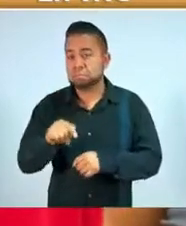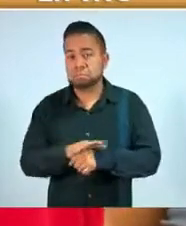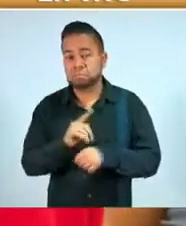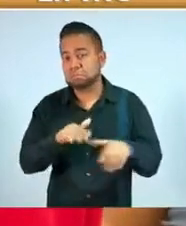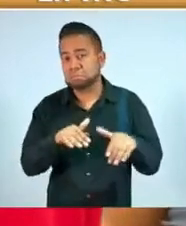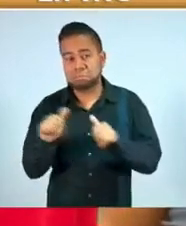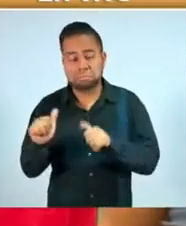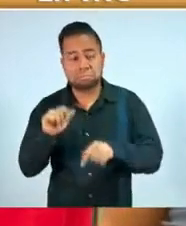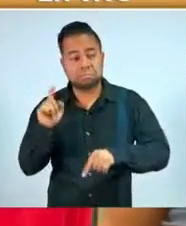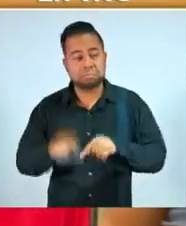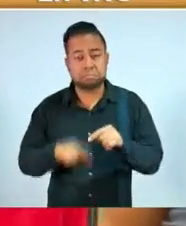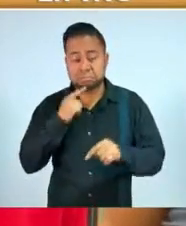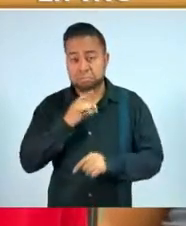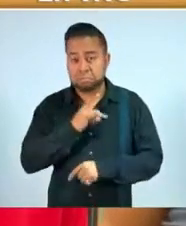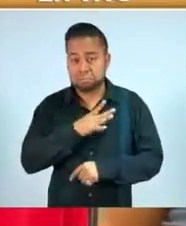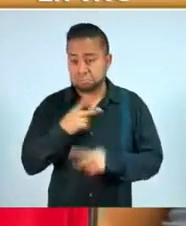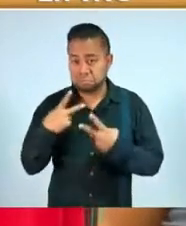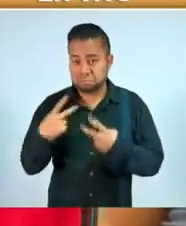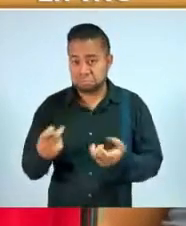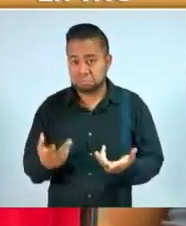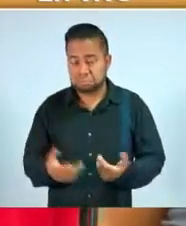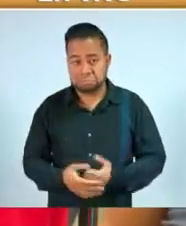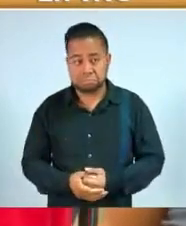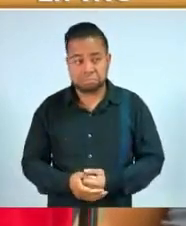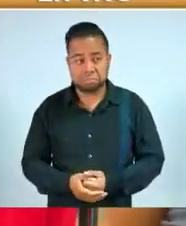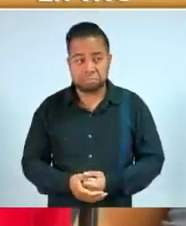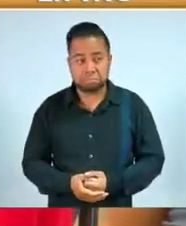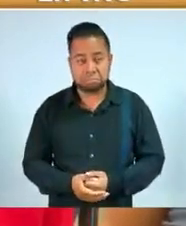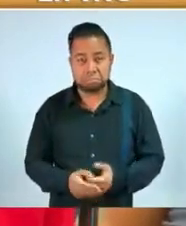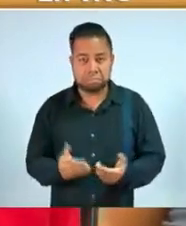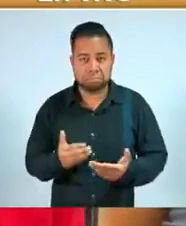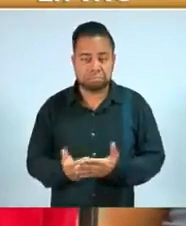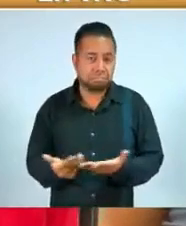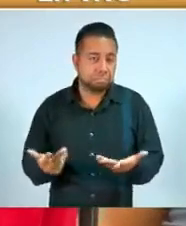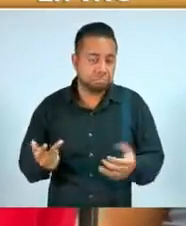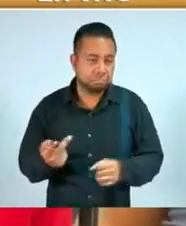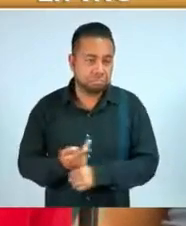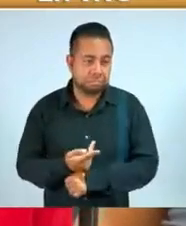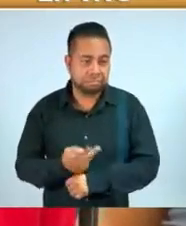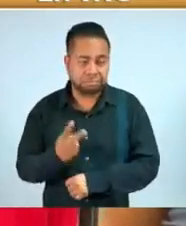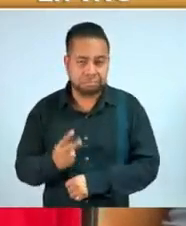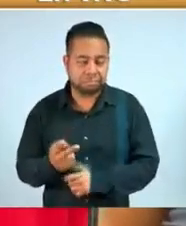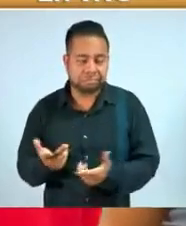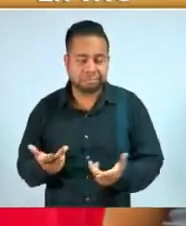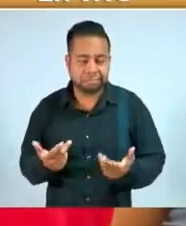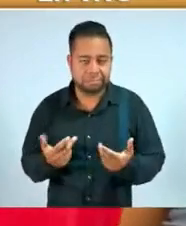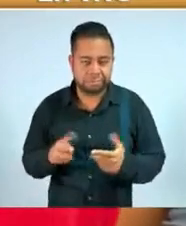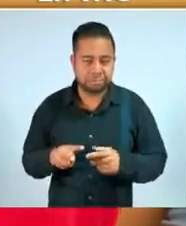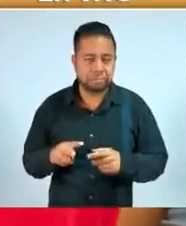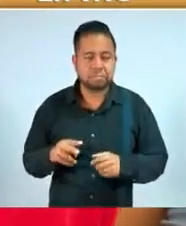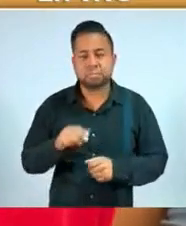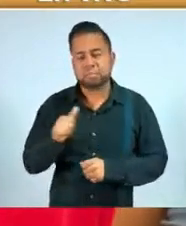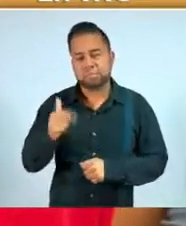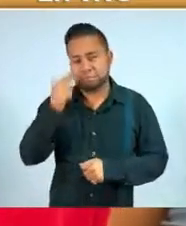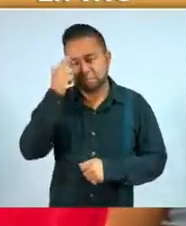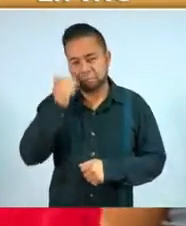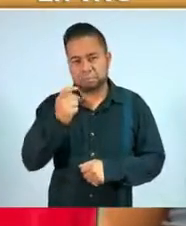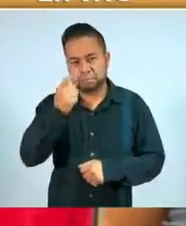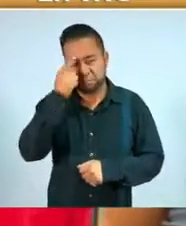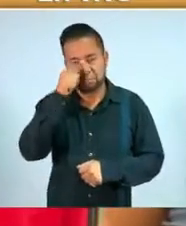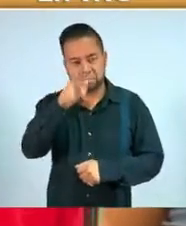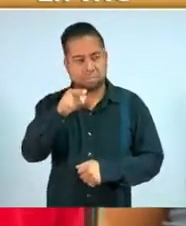fue? Porque dice que tiene miedo de que lo asalte. Ahora resulta, ¿no? Digo, es indiscutible. Y otro punto, y esto va